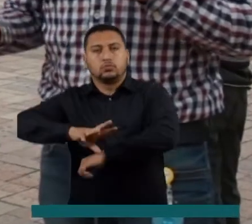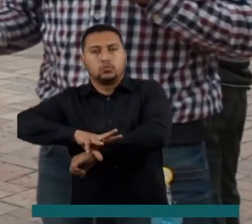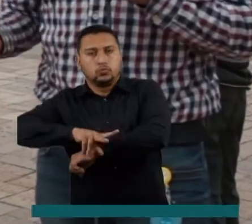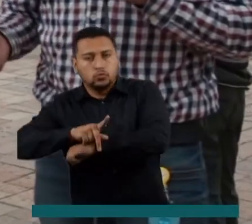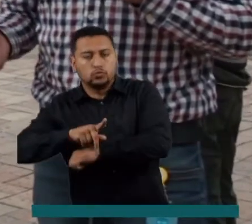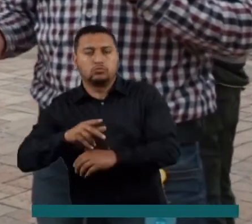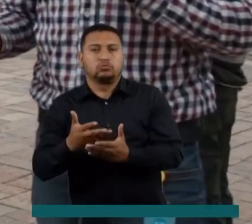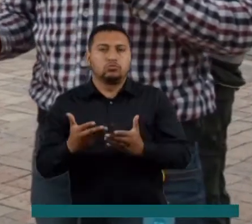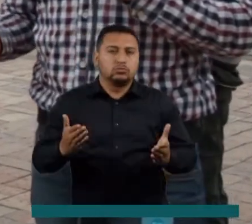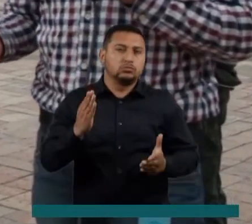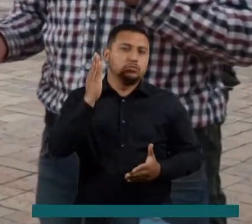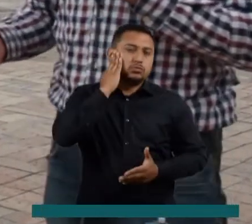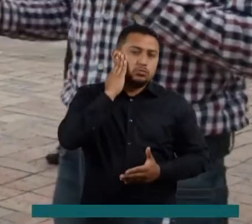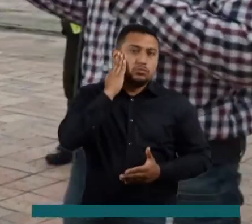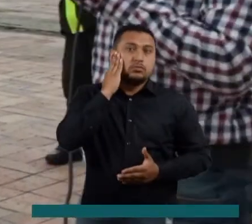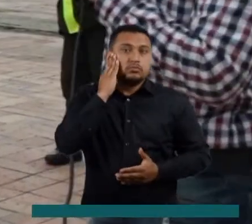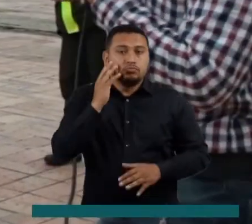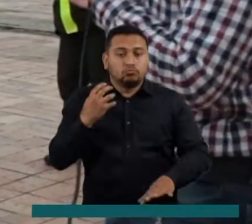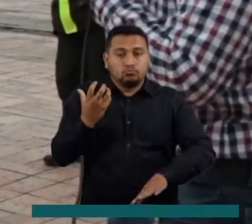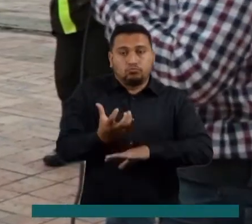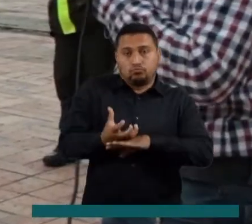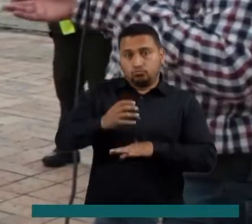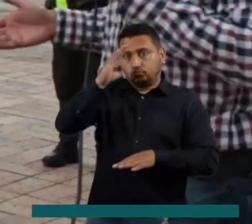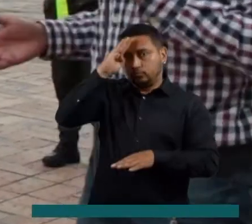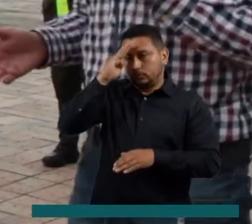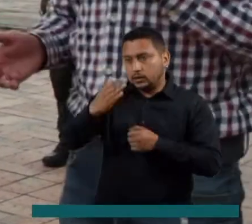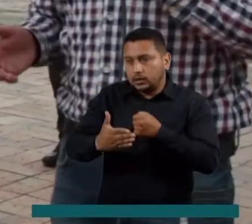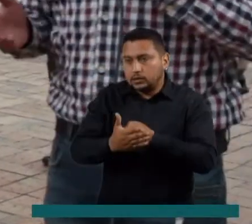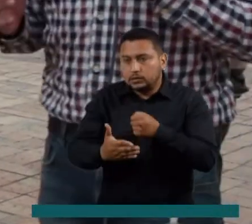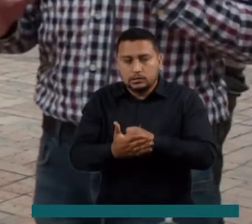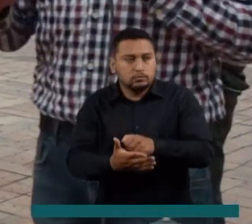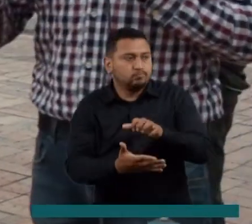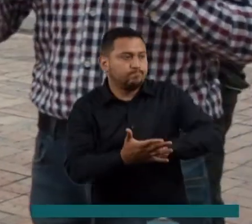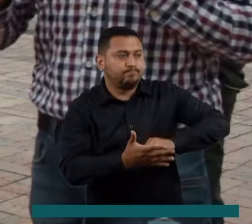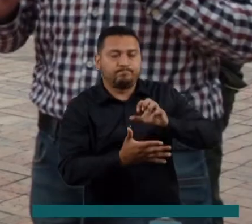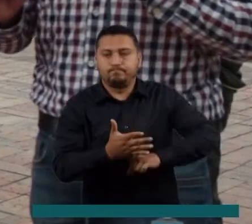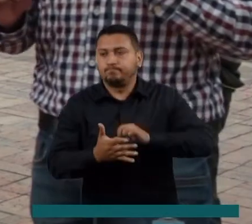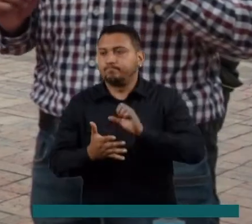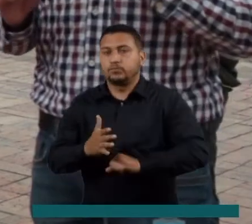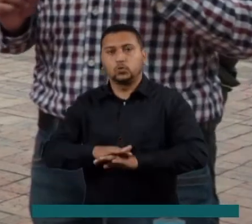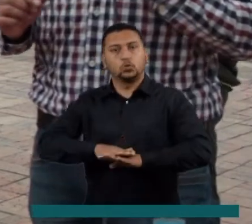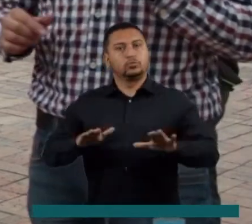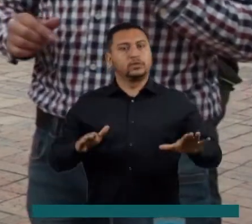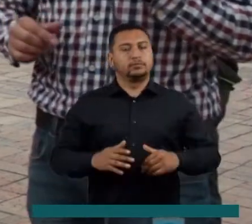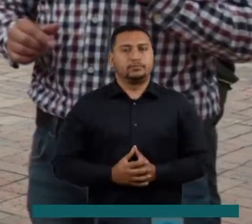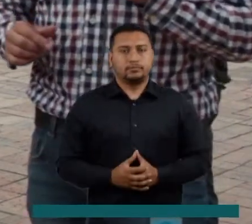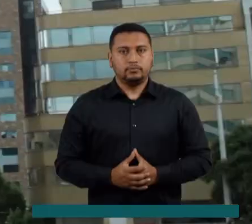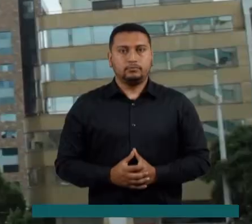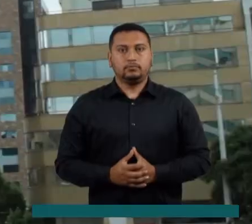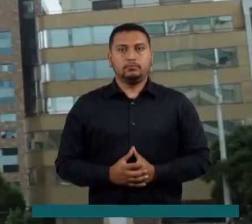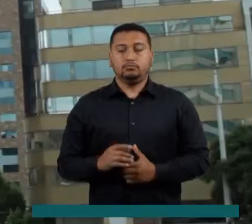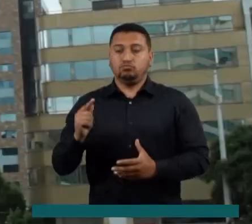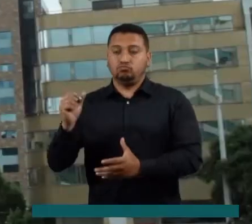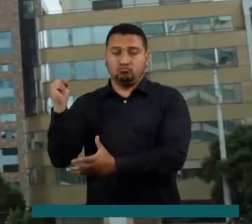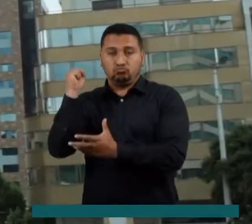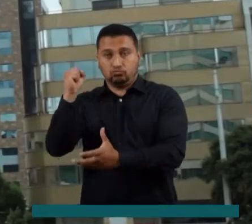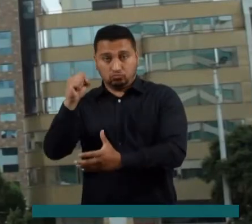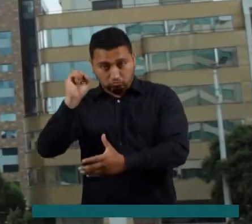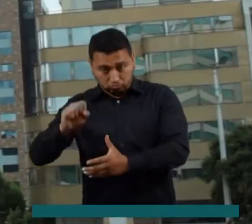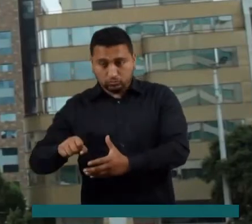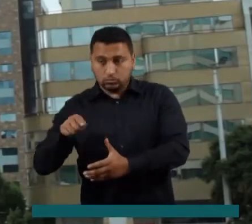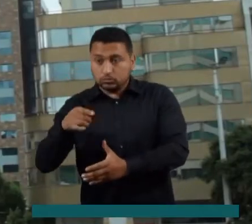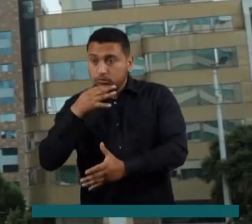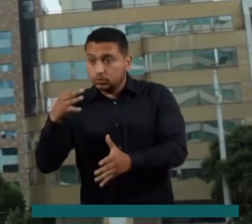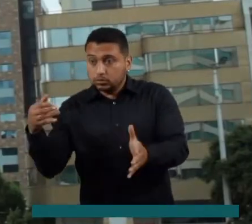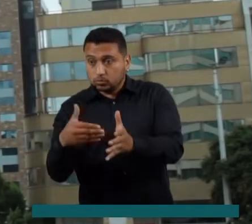robos, especialmente de celulares. Y los uniformados lo que hacen es tratar de reducir estos hechos delictivos. Recompensas de